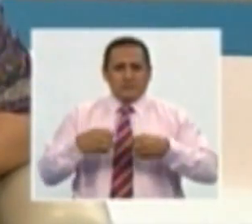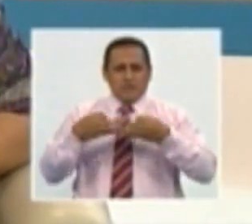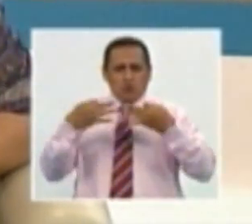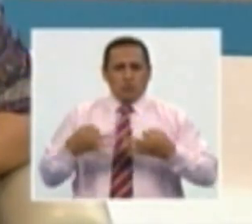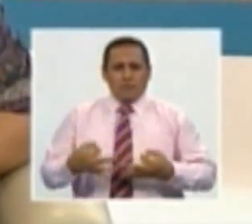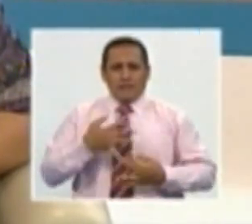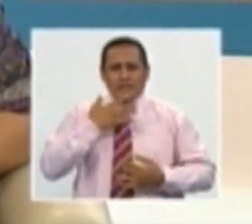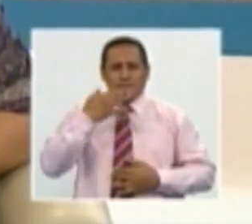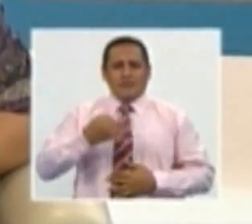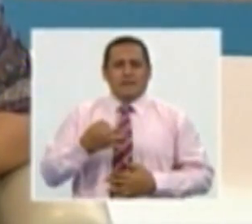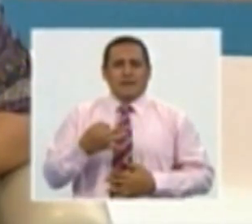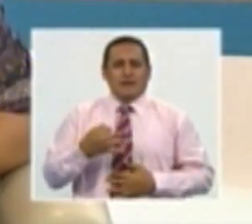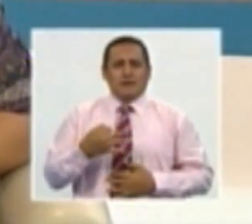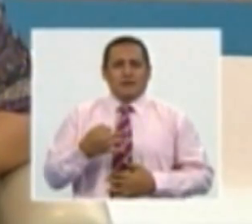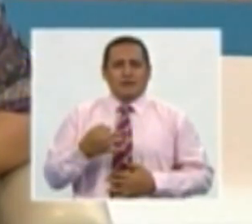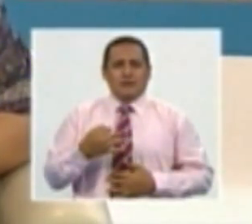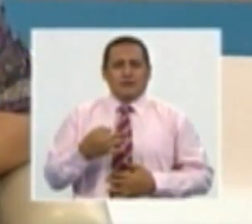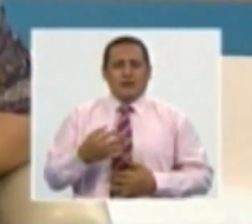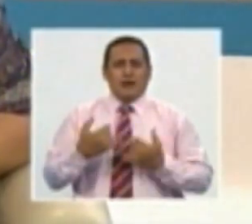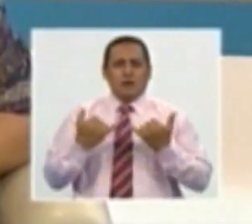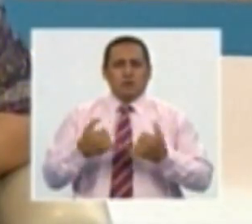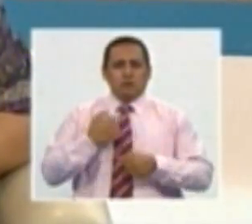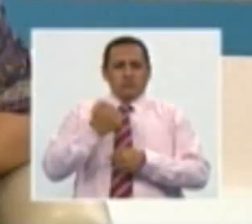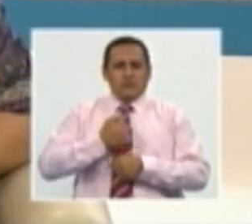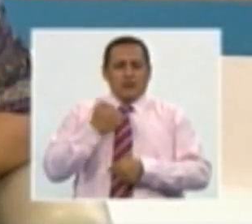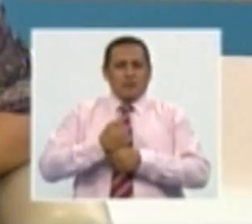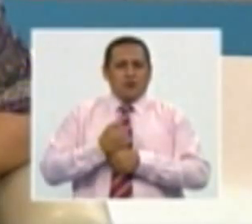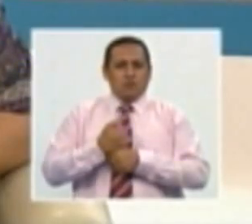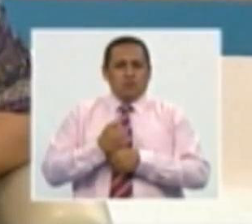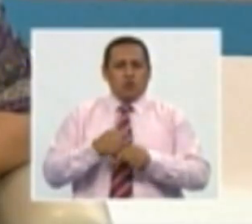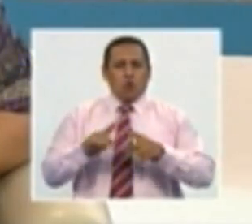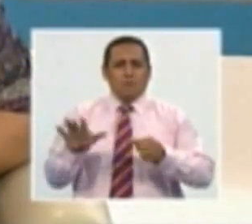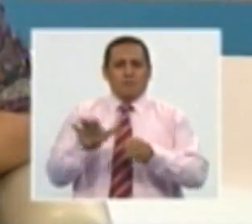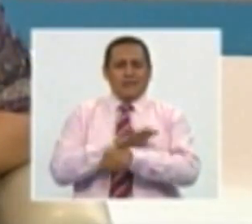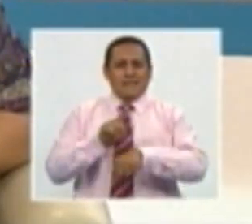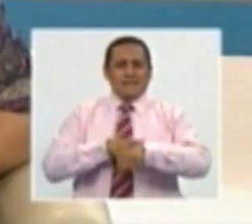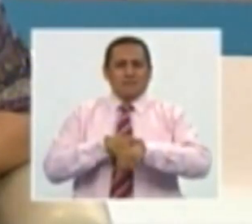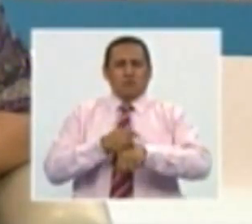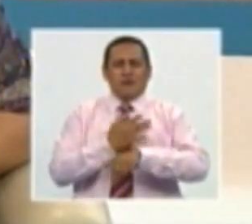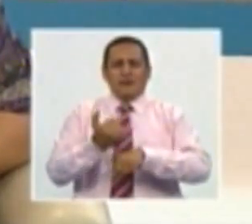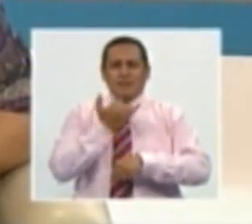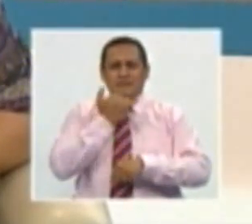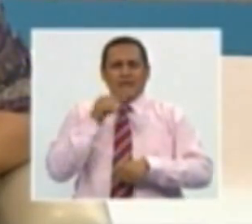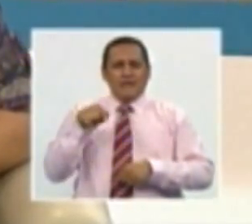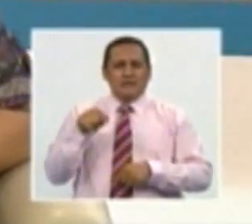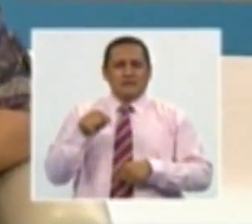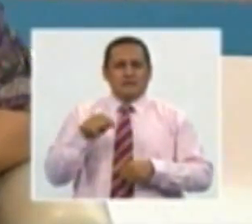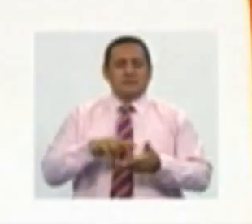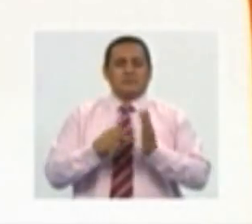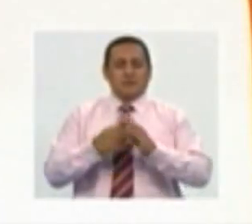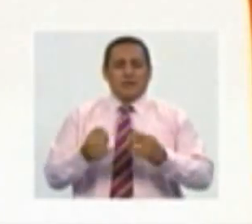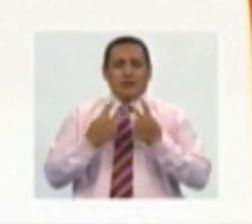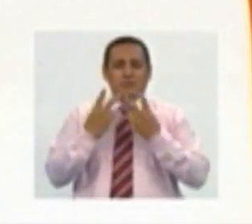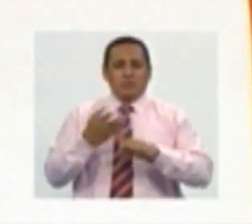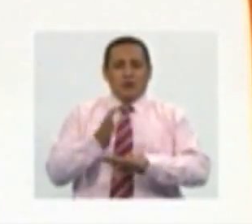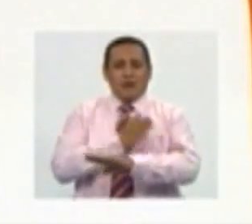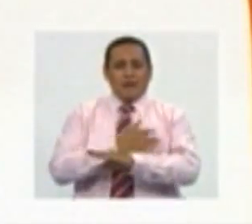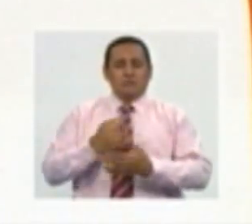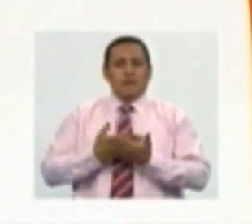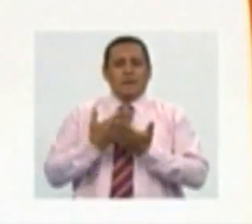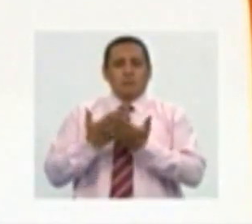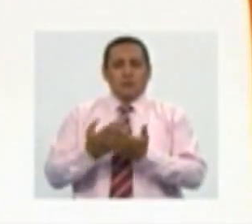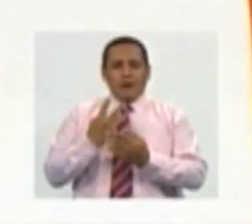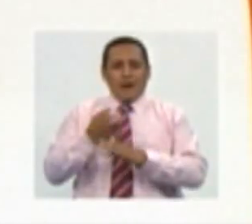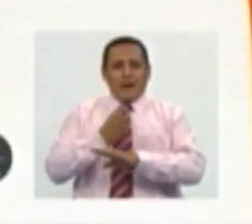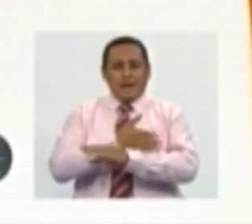cumple en la realidad una jornada completa. ¿Qué pasa allí? Claro, a eso estamos ante una